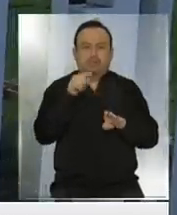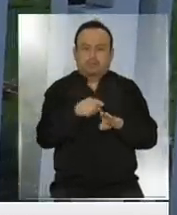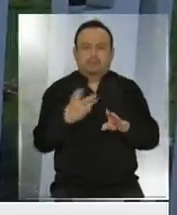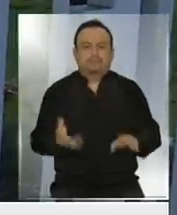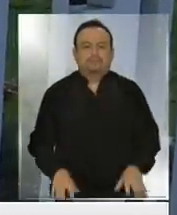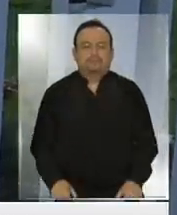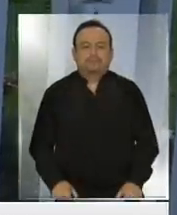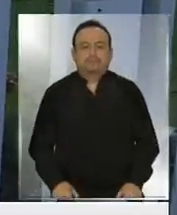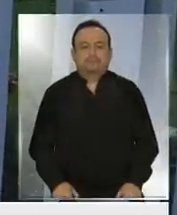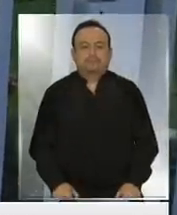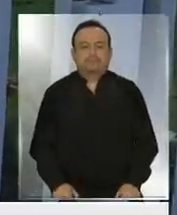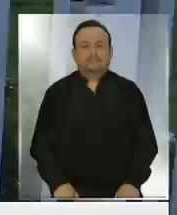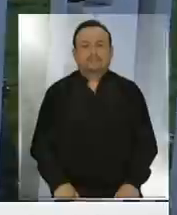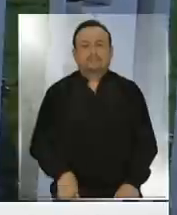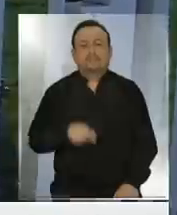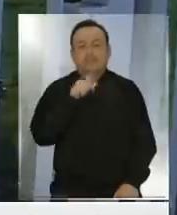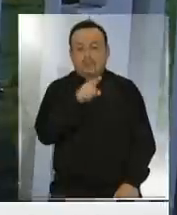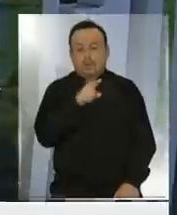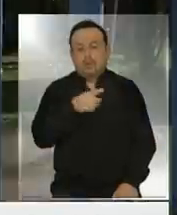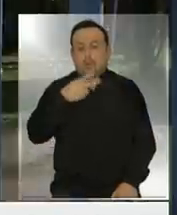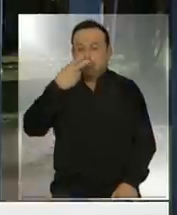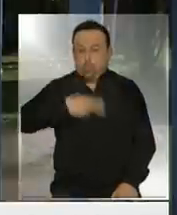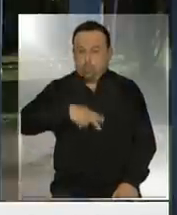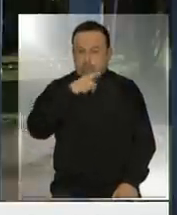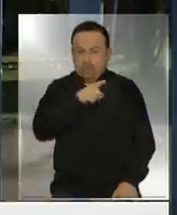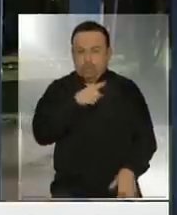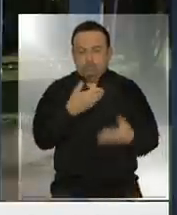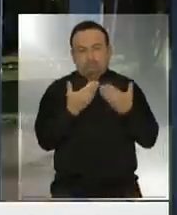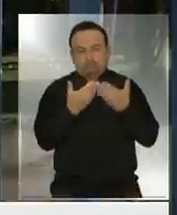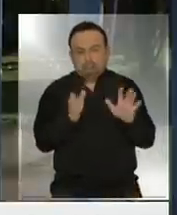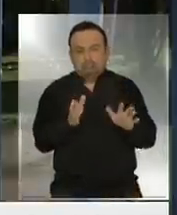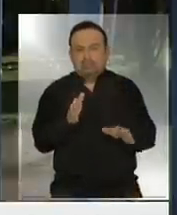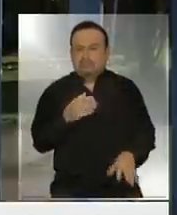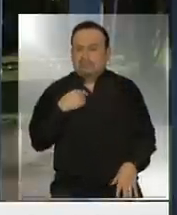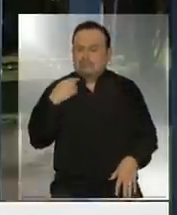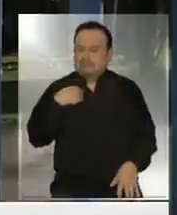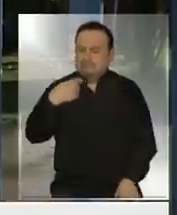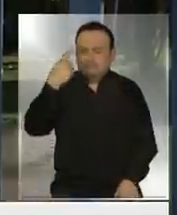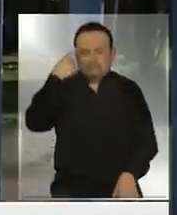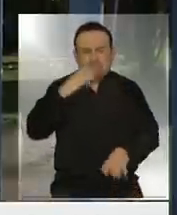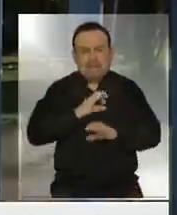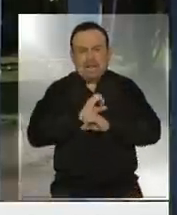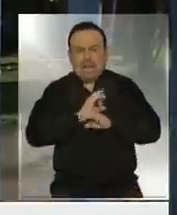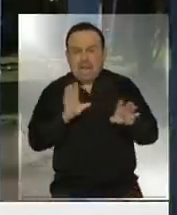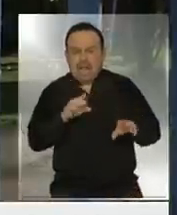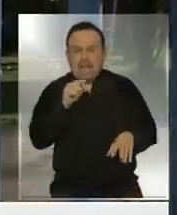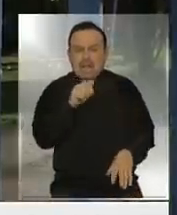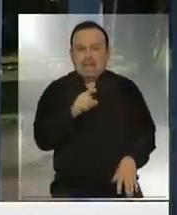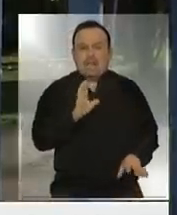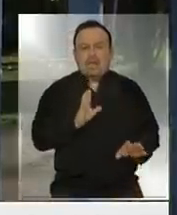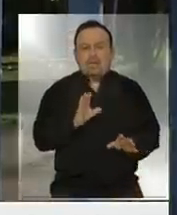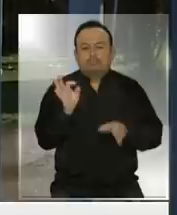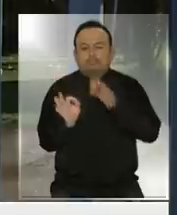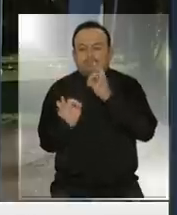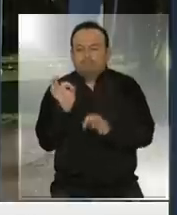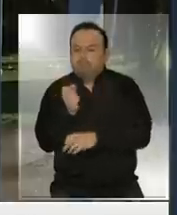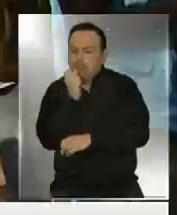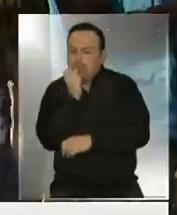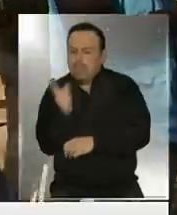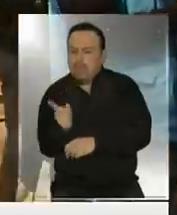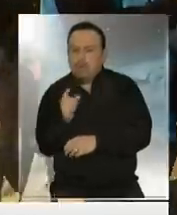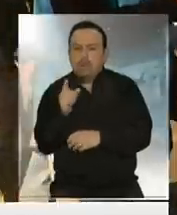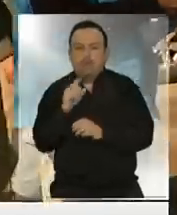dueño contaban ahí que todavía no se tenía claridad respecto a la figura legal que iba a caer en contra del